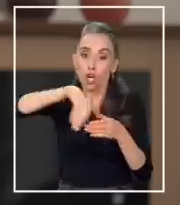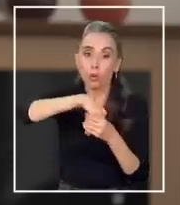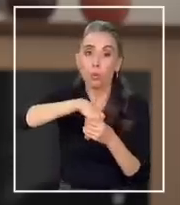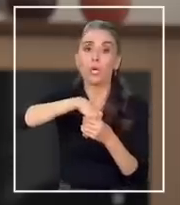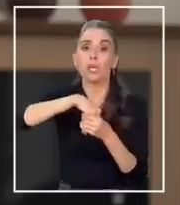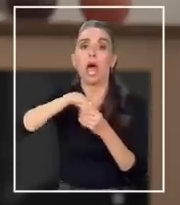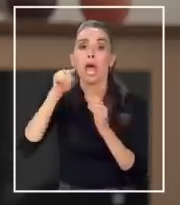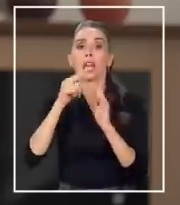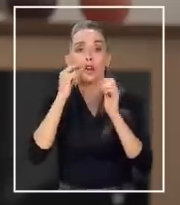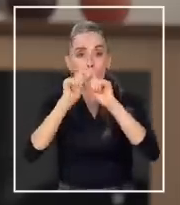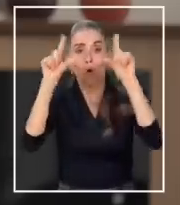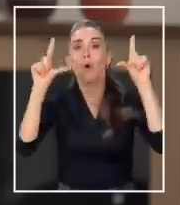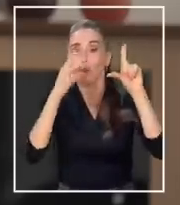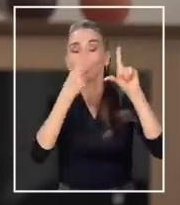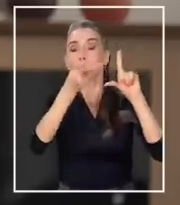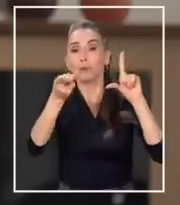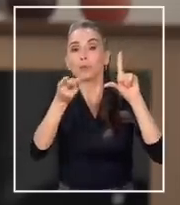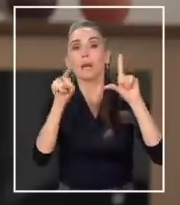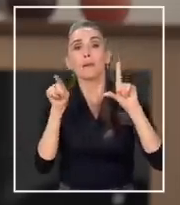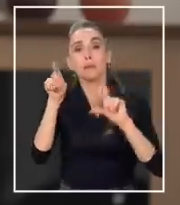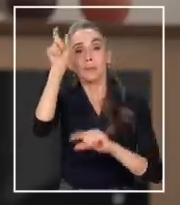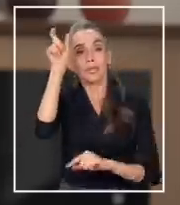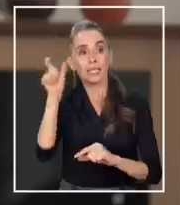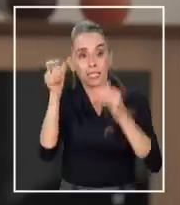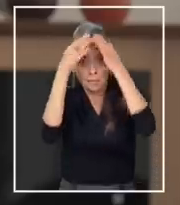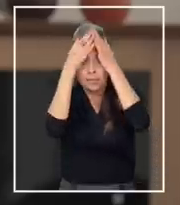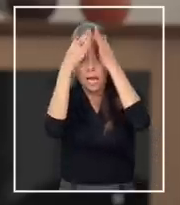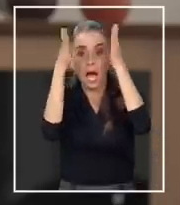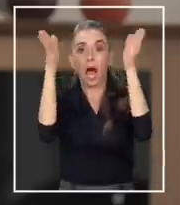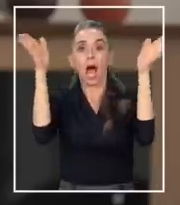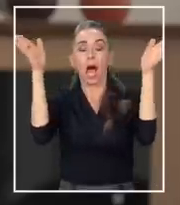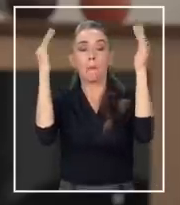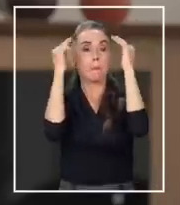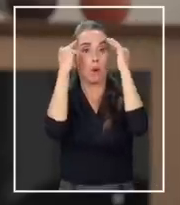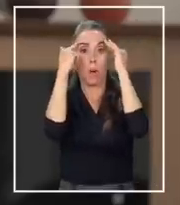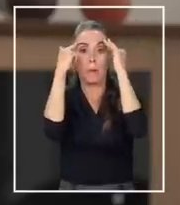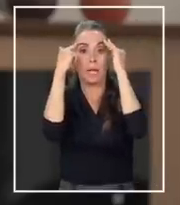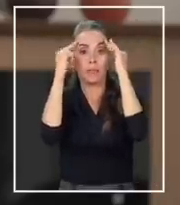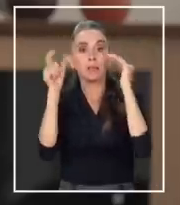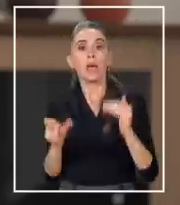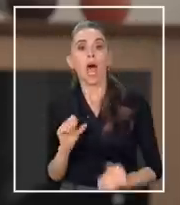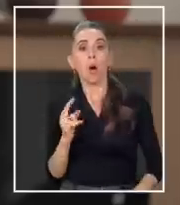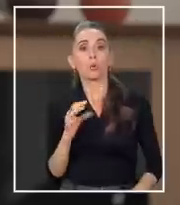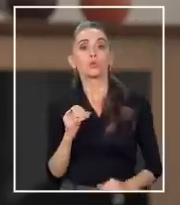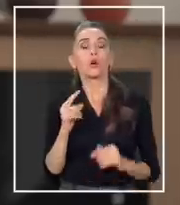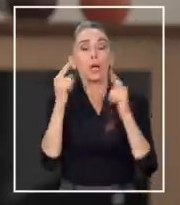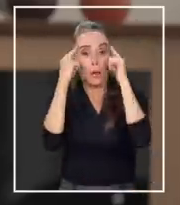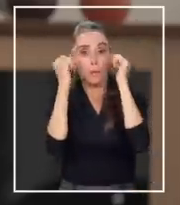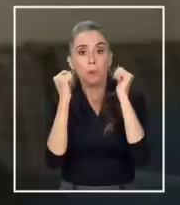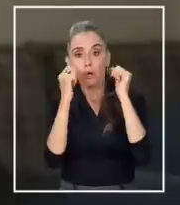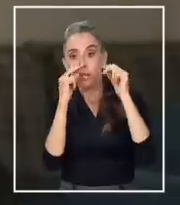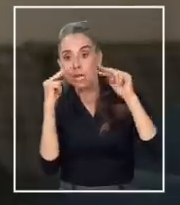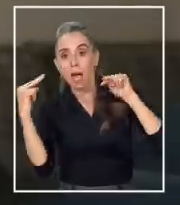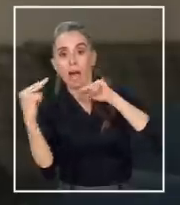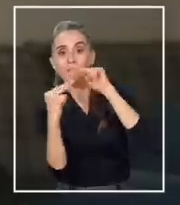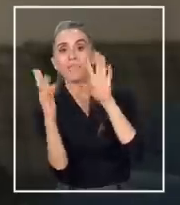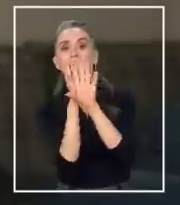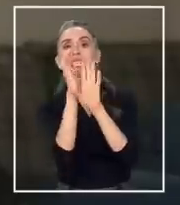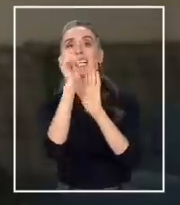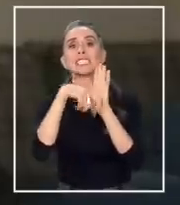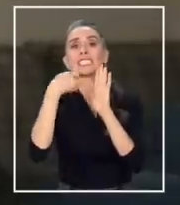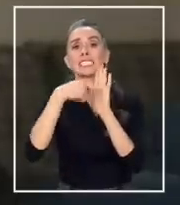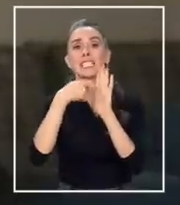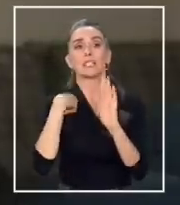creo que en gran medida esa amplitud mental que tenía Augusto era por su capacidad de ver el cine. Yo creo